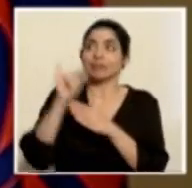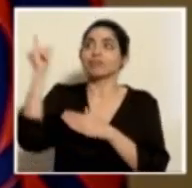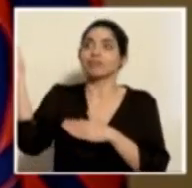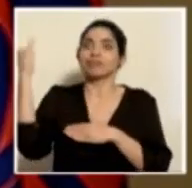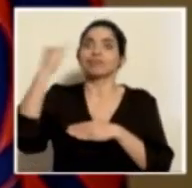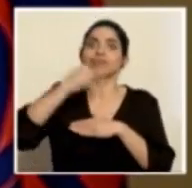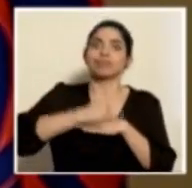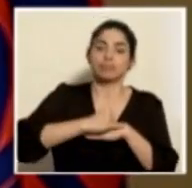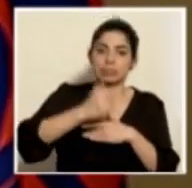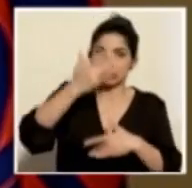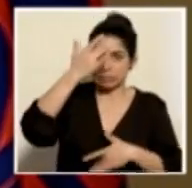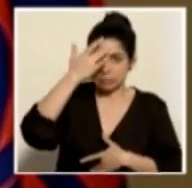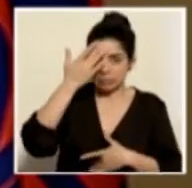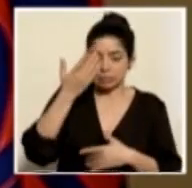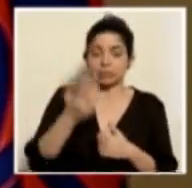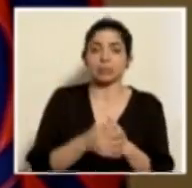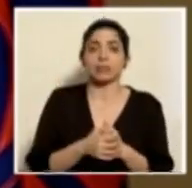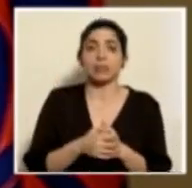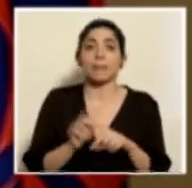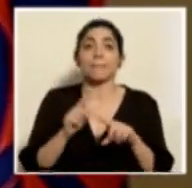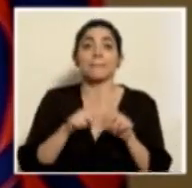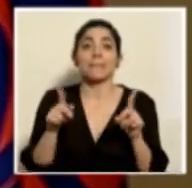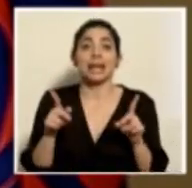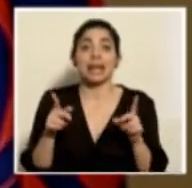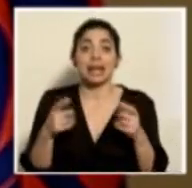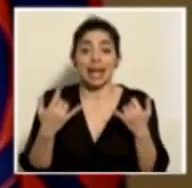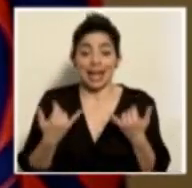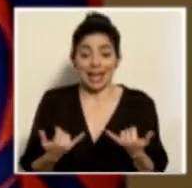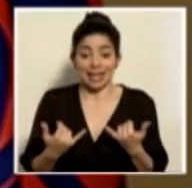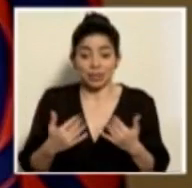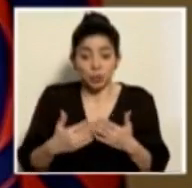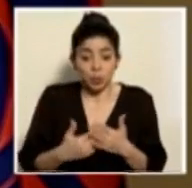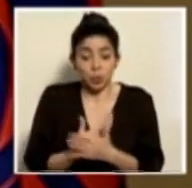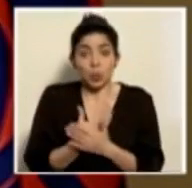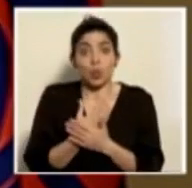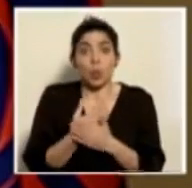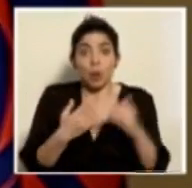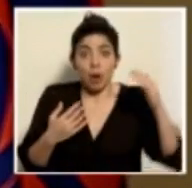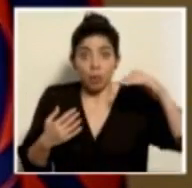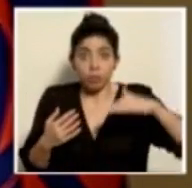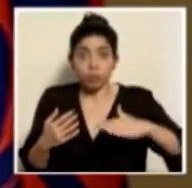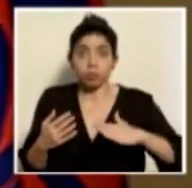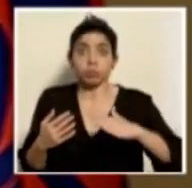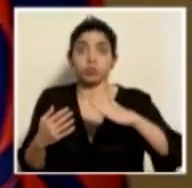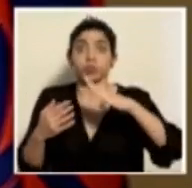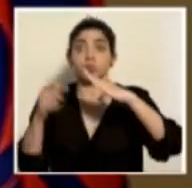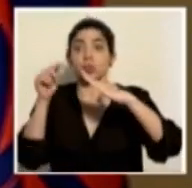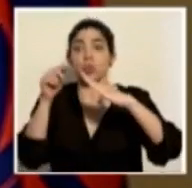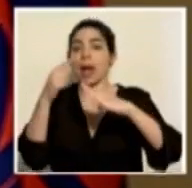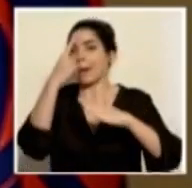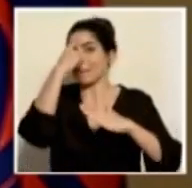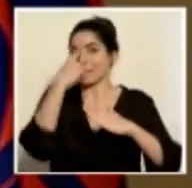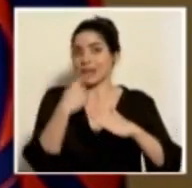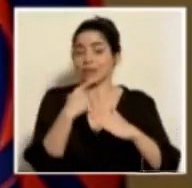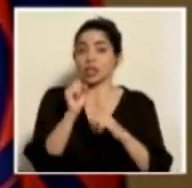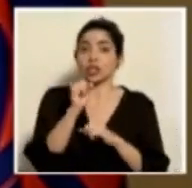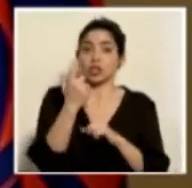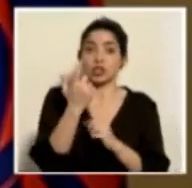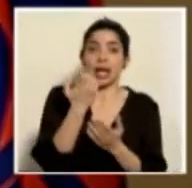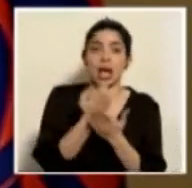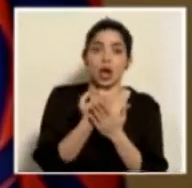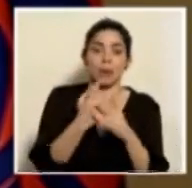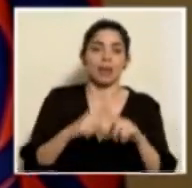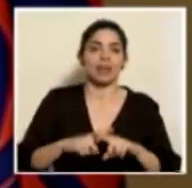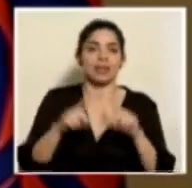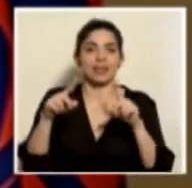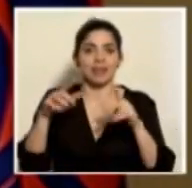se contagiaron y regresaron. Pero ya en esta nueva ola tenemos digamos, un perfil socioeconómico